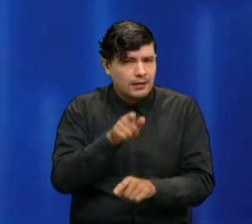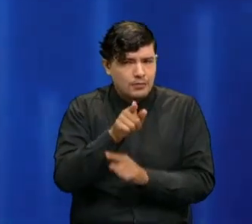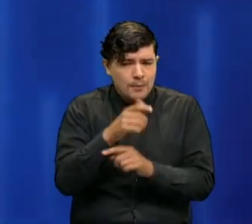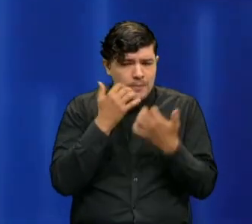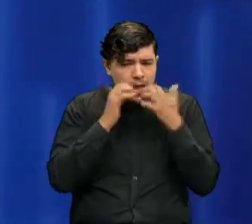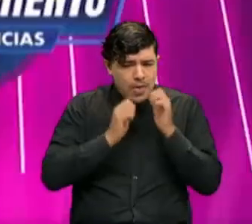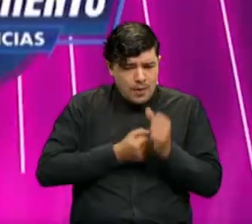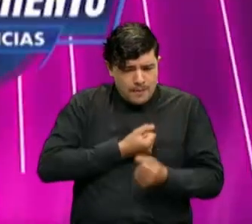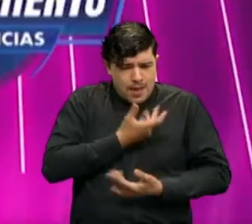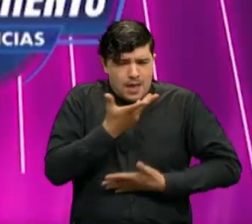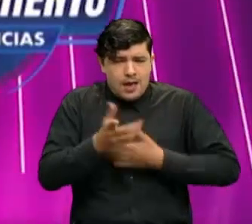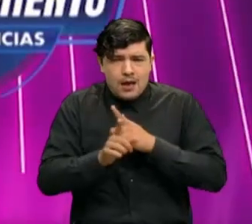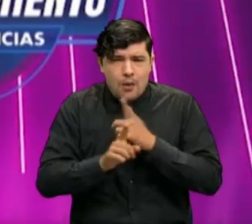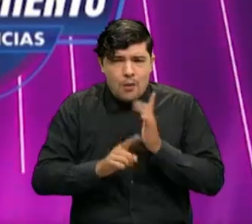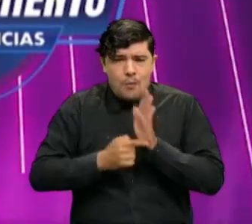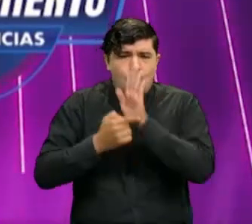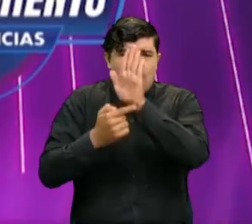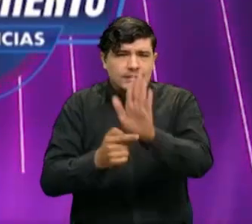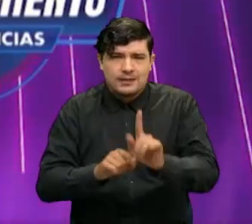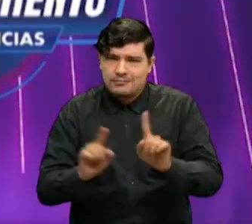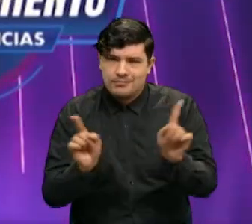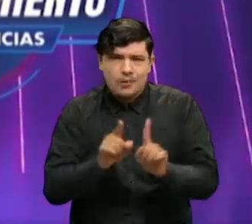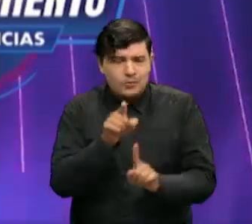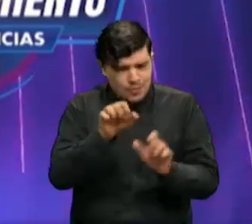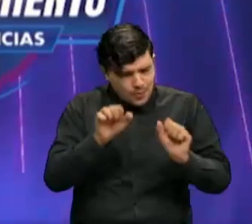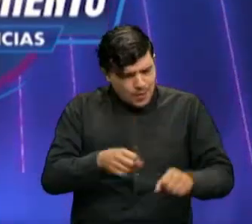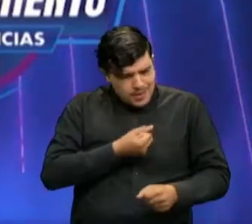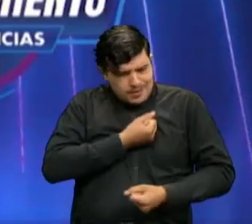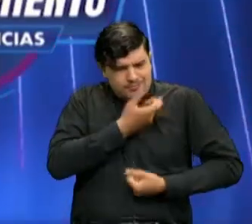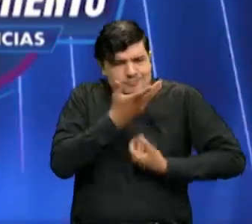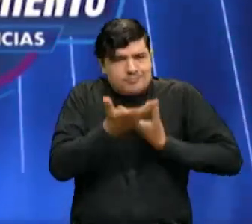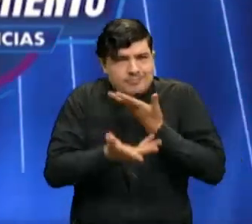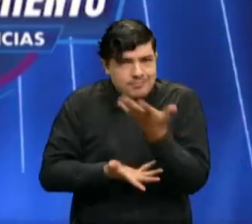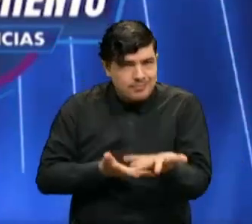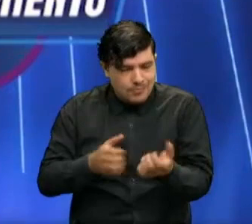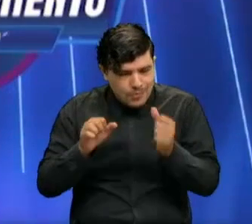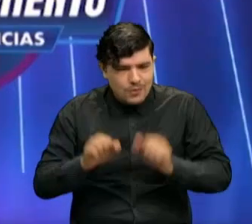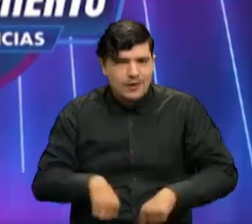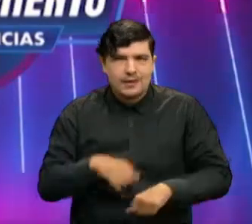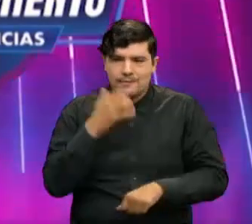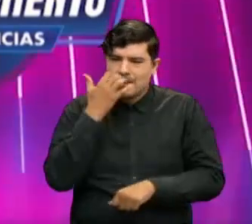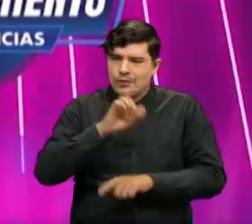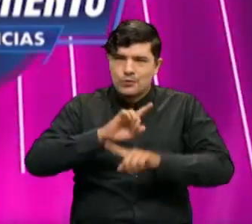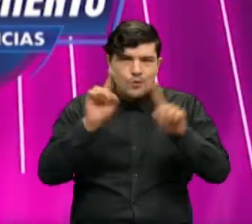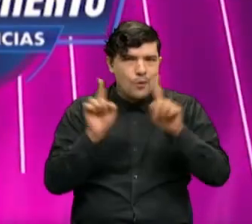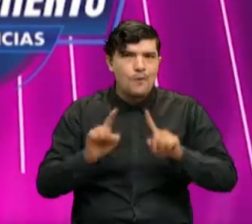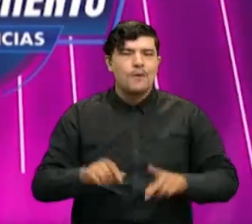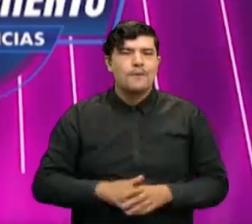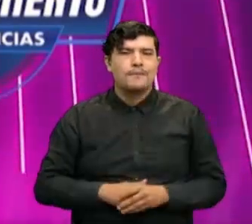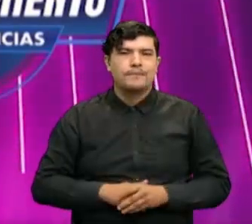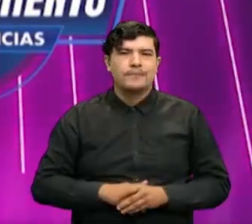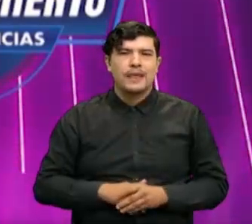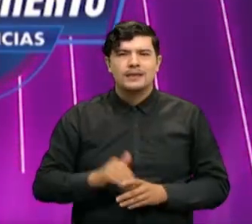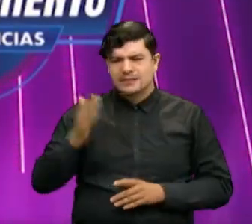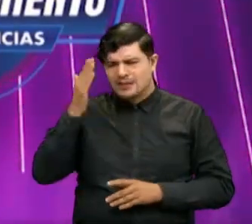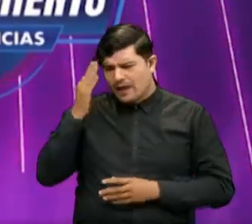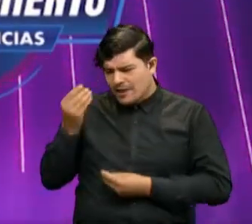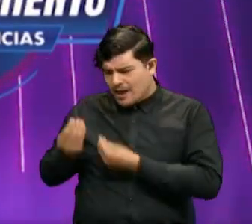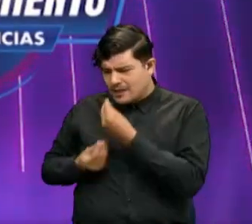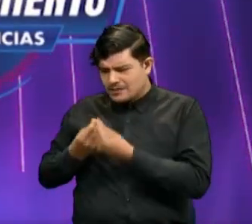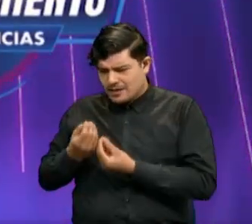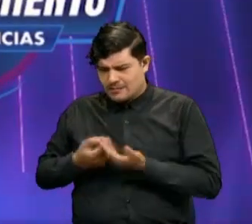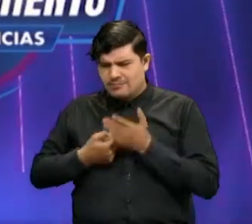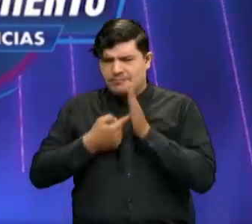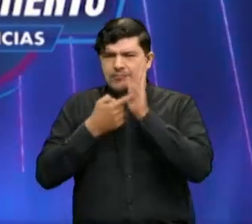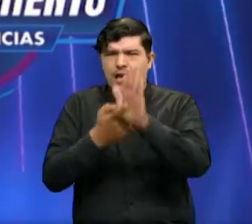sus habilidades. No debemos tener miedo de mostrar lo que sabemos hacer. Hoy en día es muy fácil de